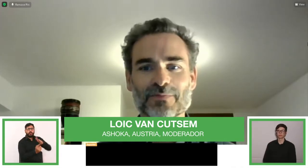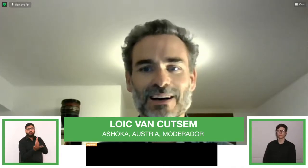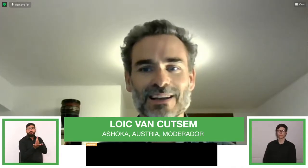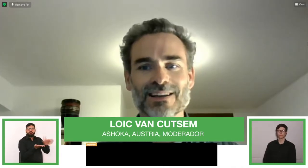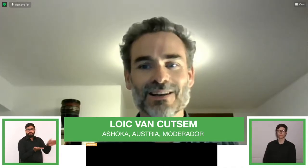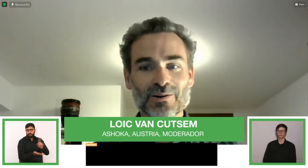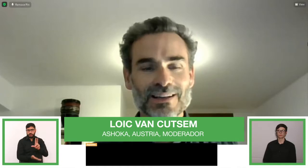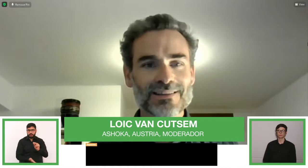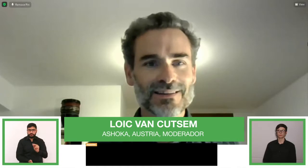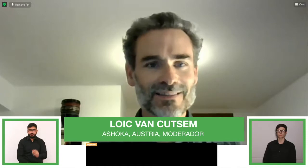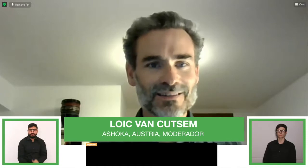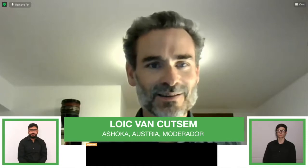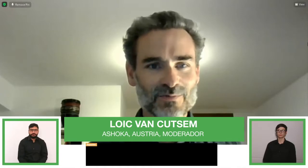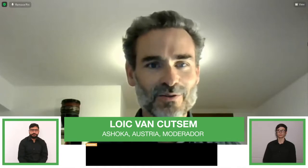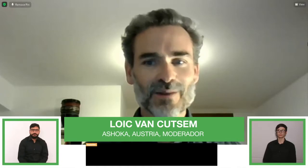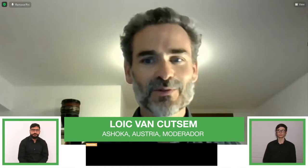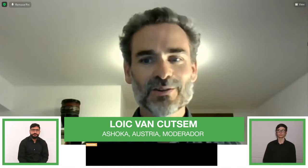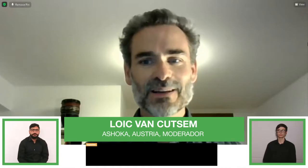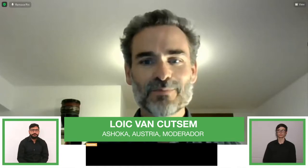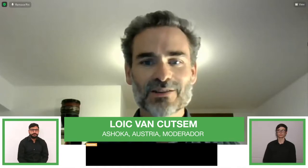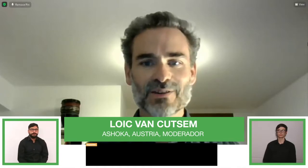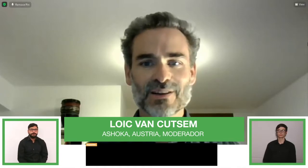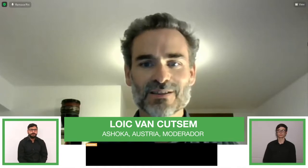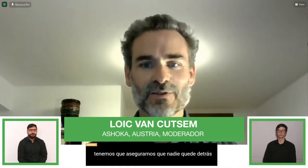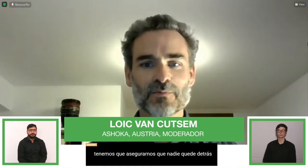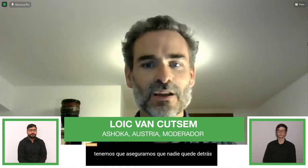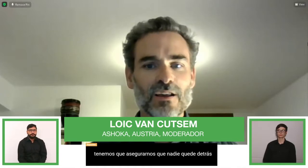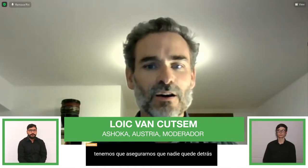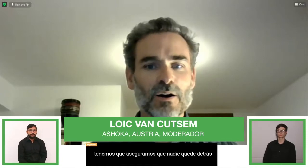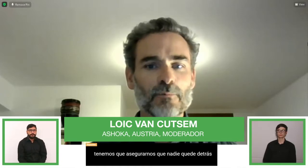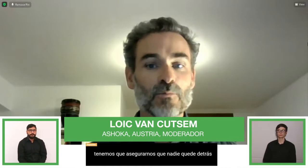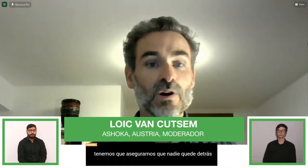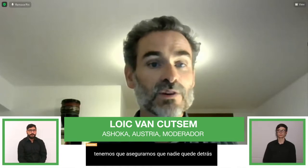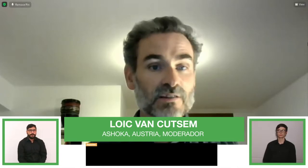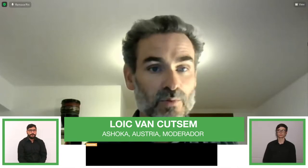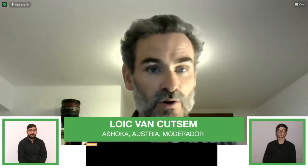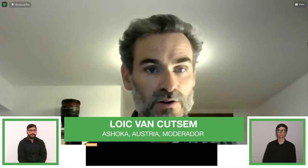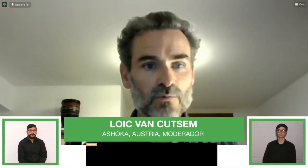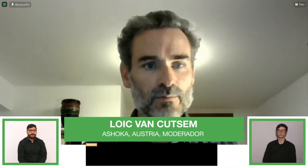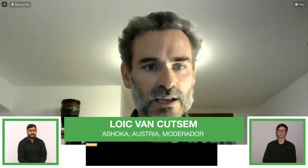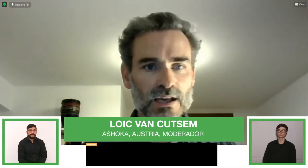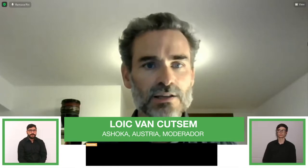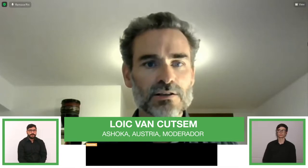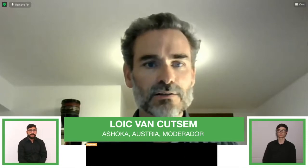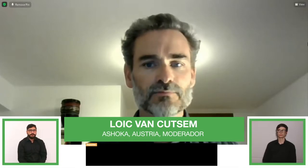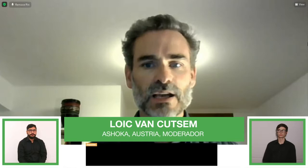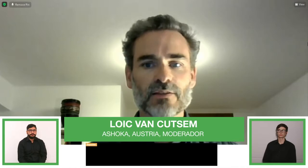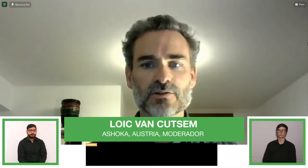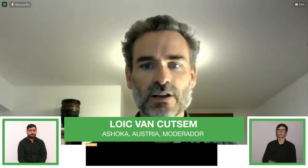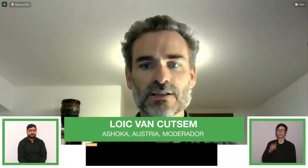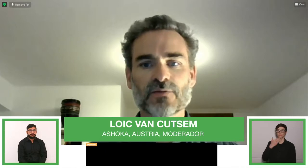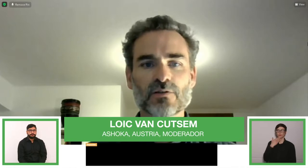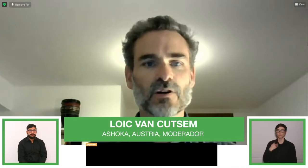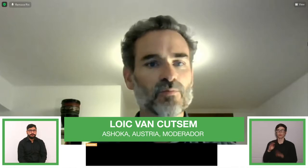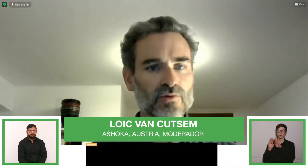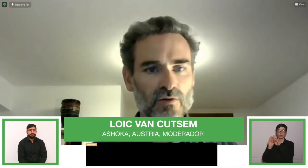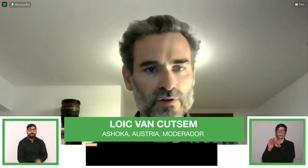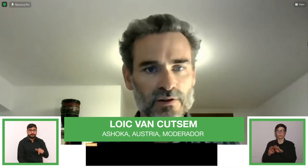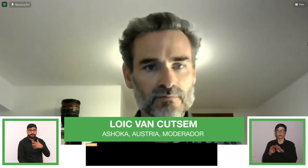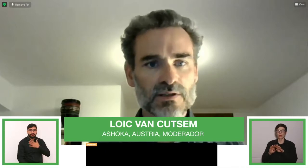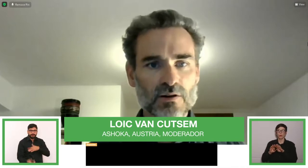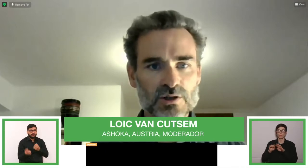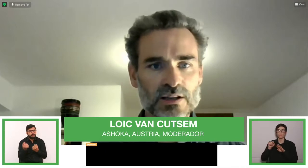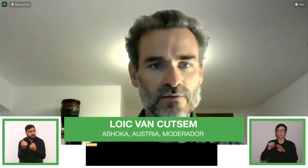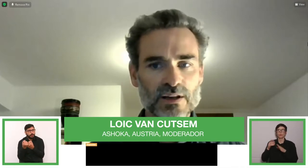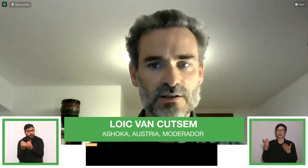Tenemos varios colegas en el mundo, colegas de este programa Impact Transfer, y apoyamos la replicación